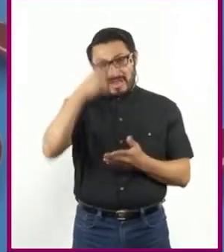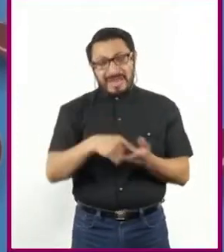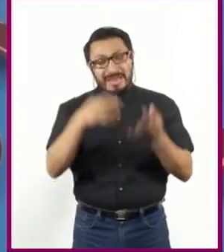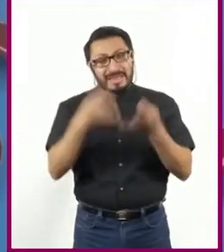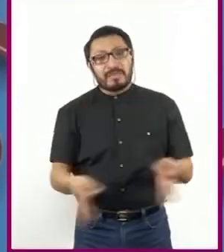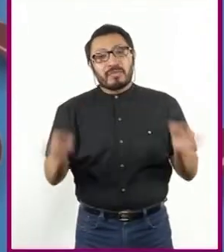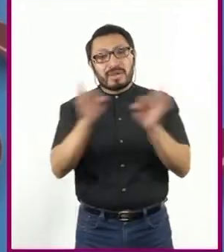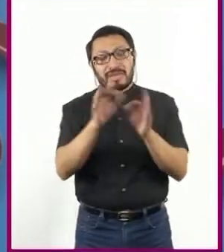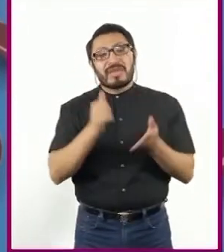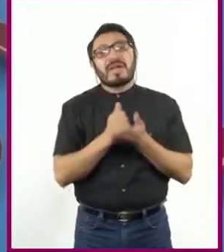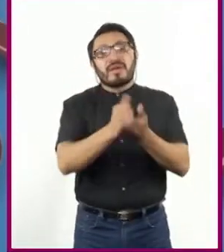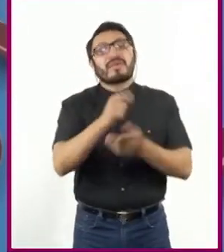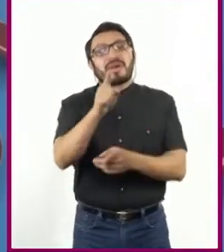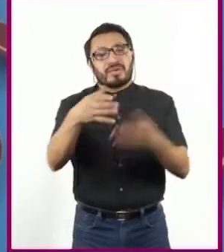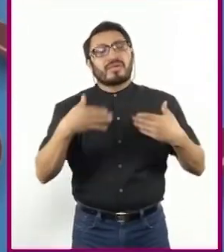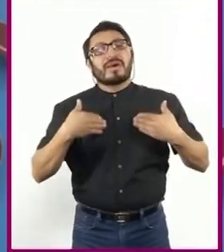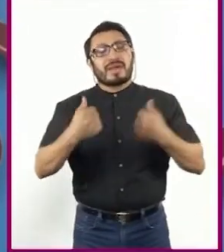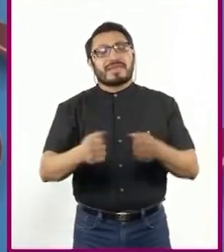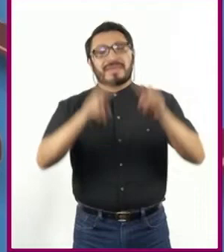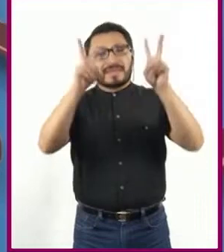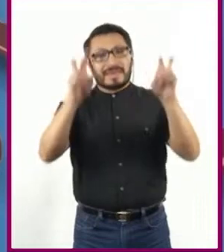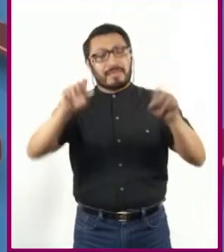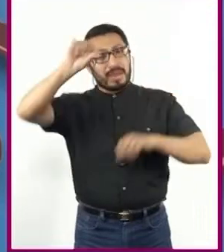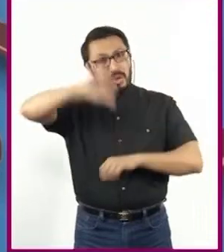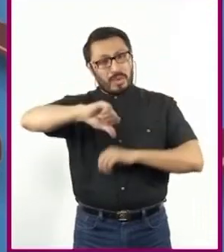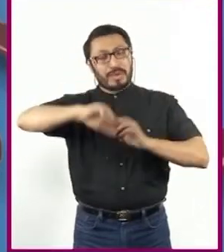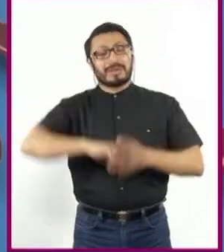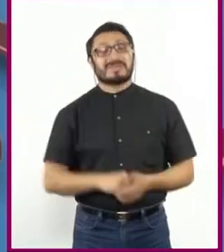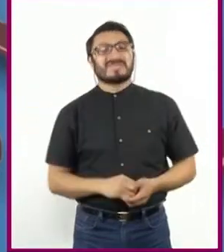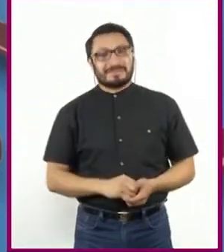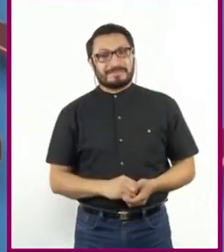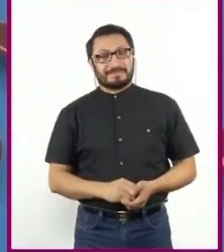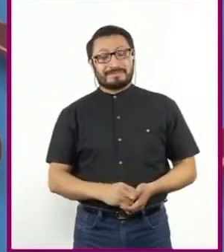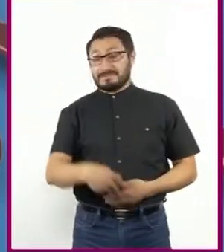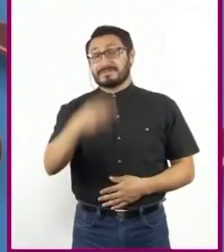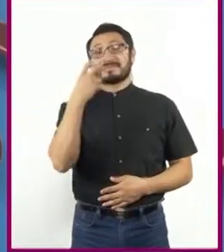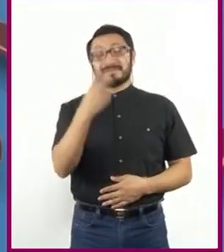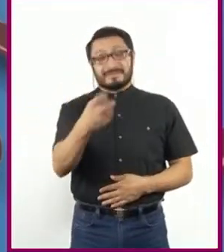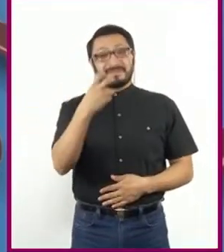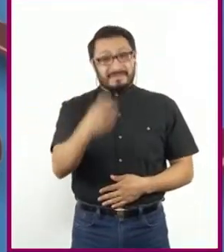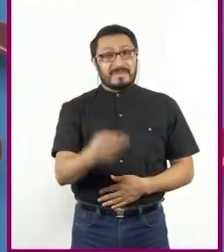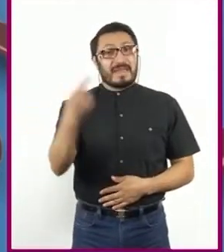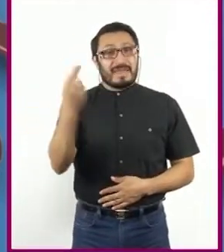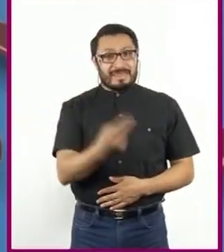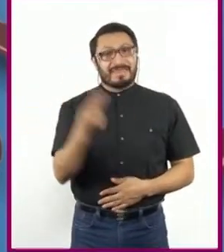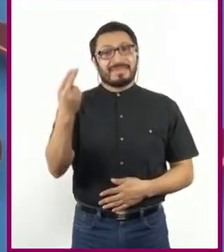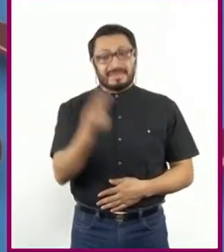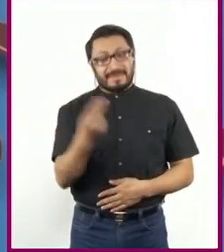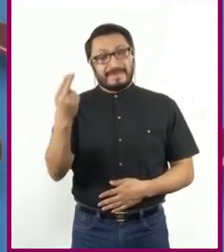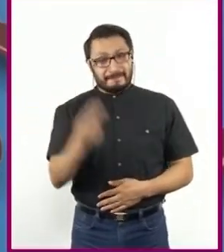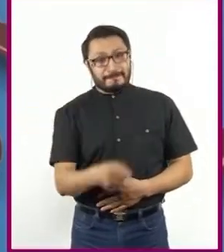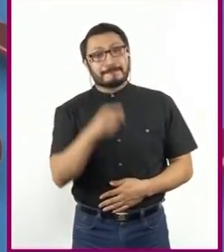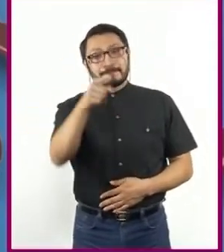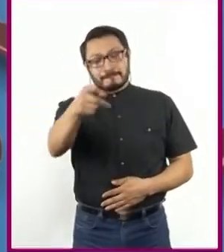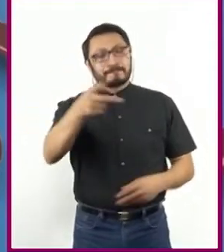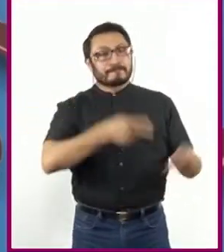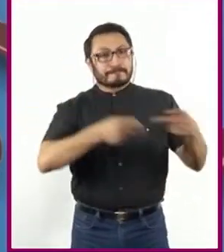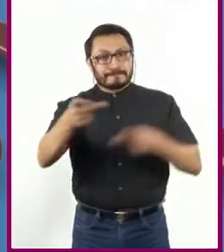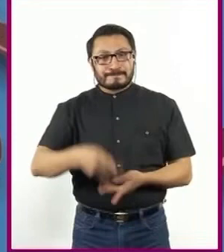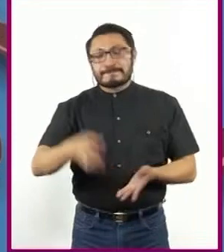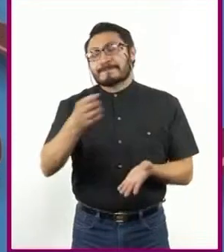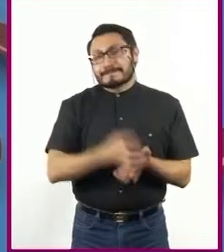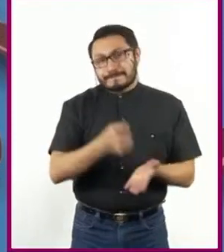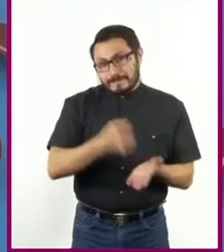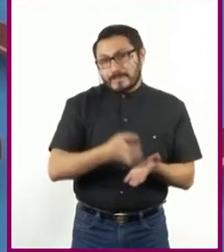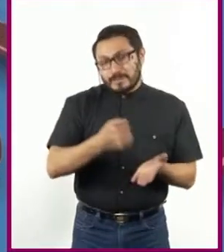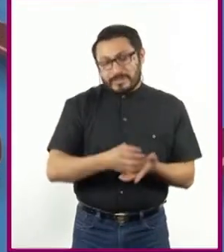la comprensión de los contenidos de la sesión. Para ello, es necesario tener a la mano su